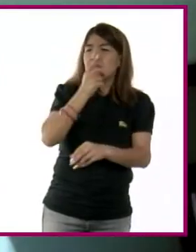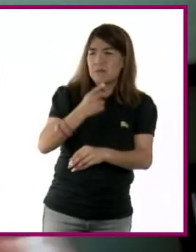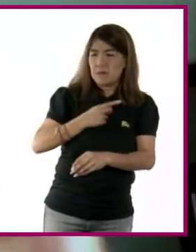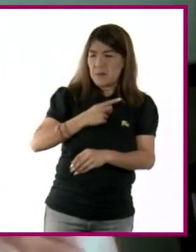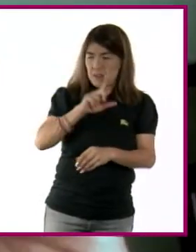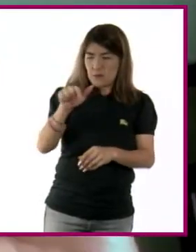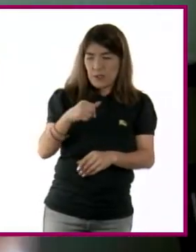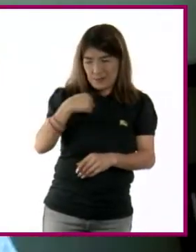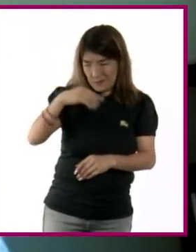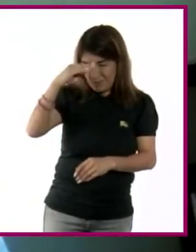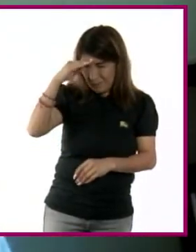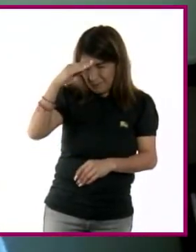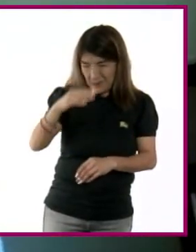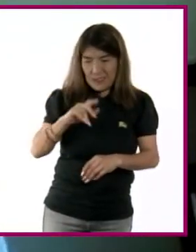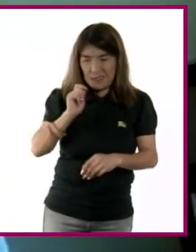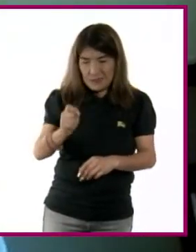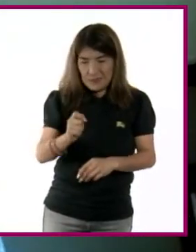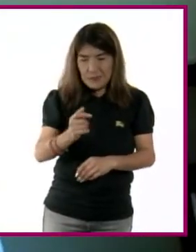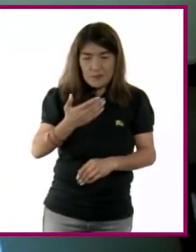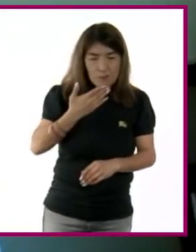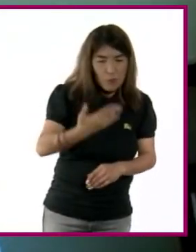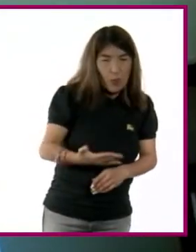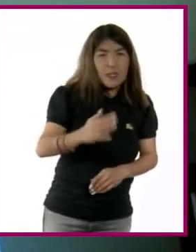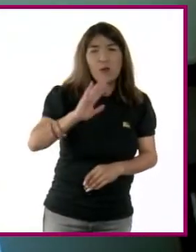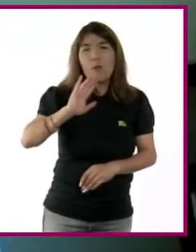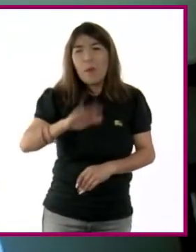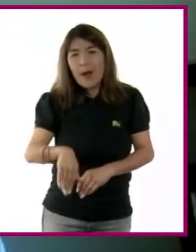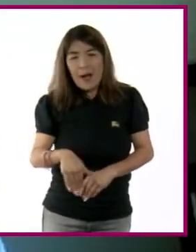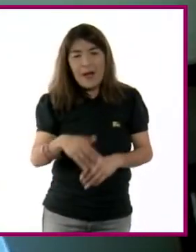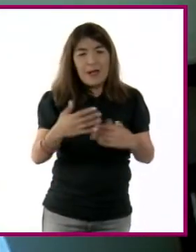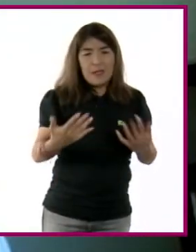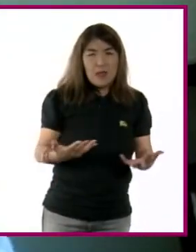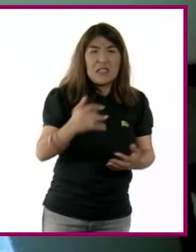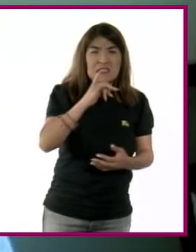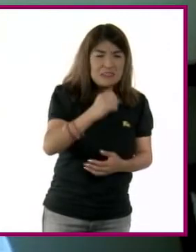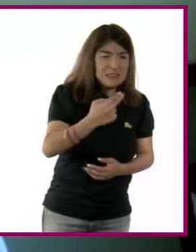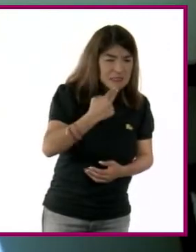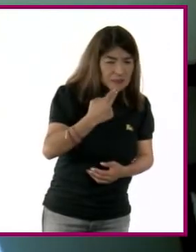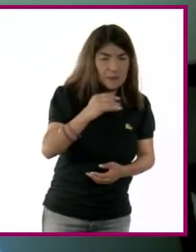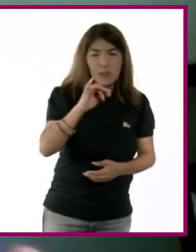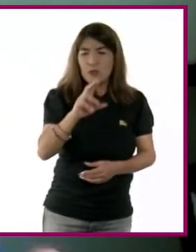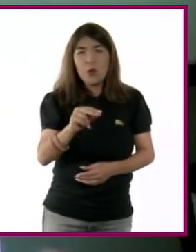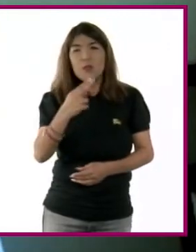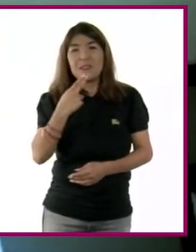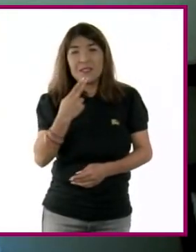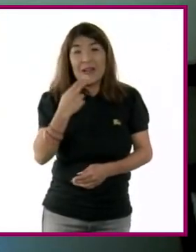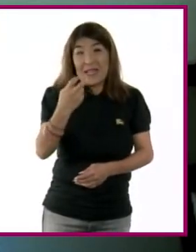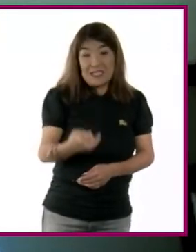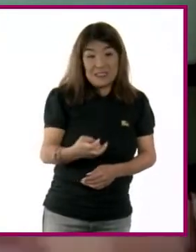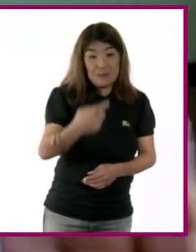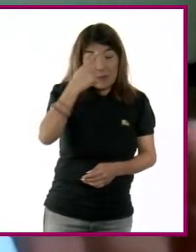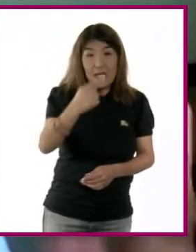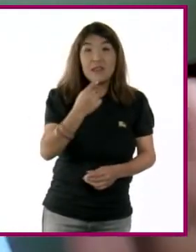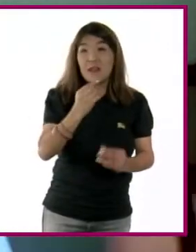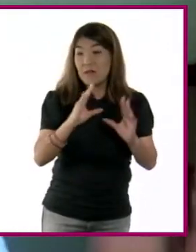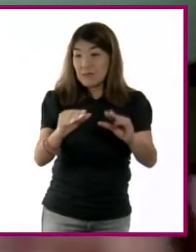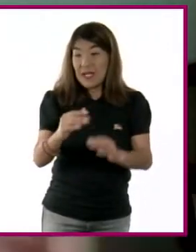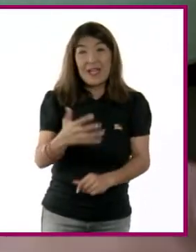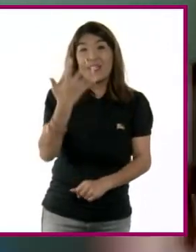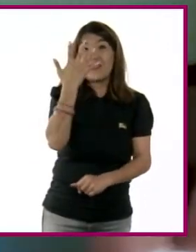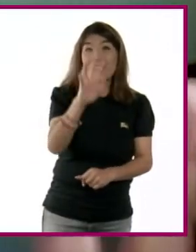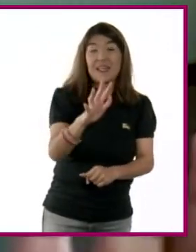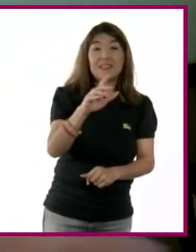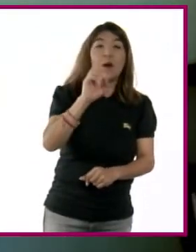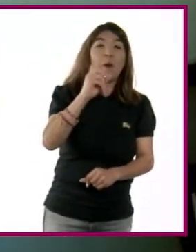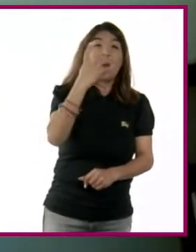y esto no sirve, que esto, ya no hablemos de niños de 4 o 10 años de edad, a los 20 y